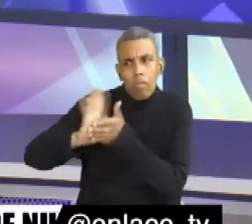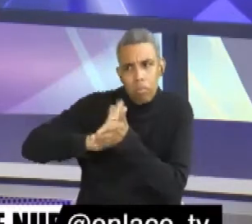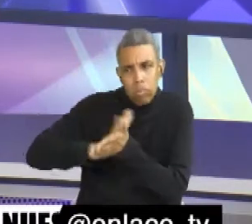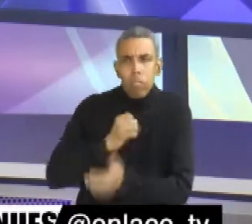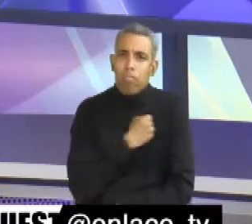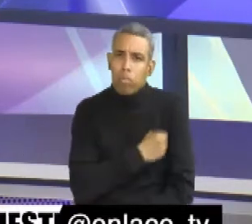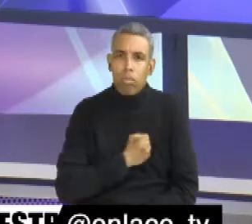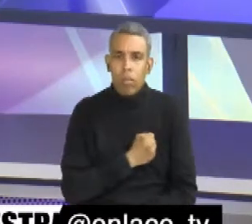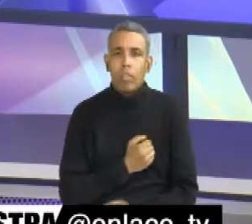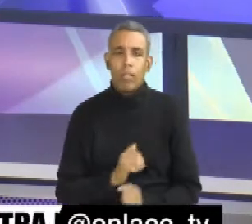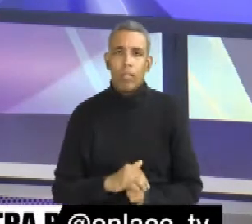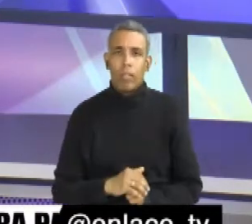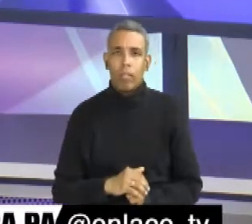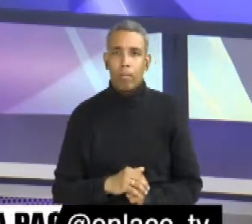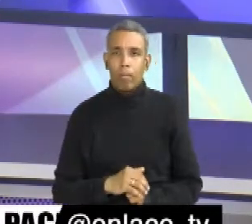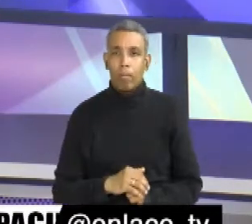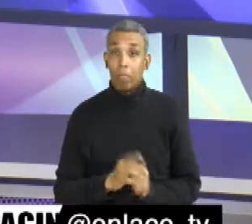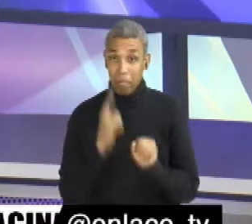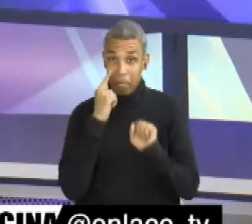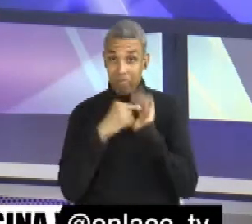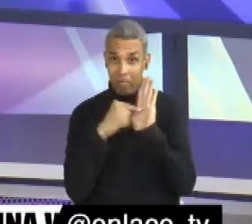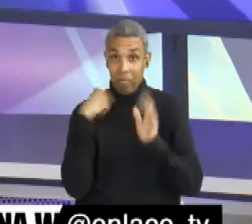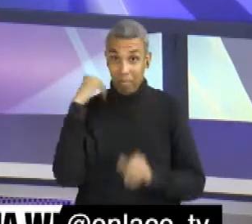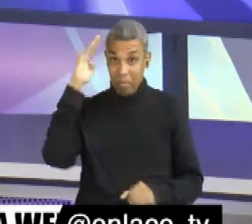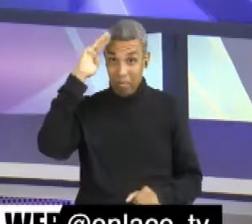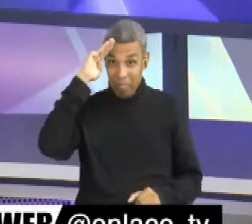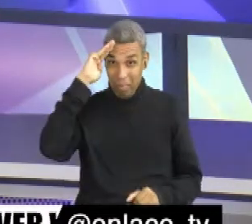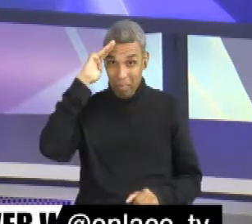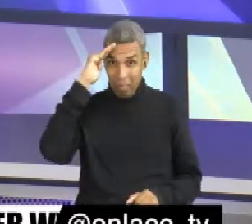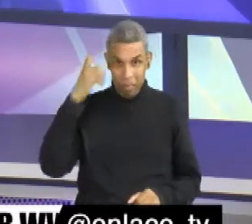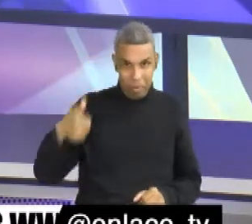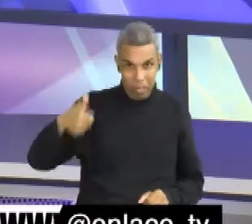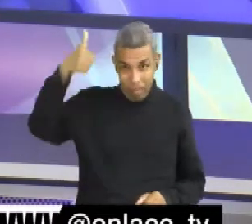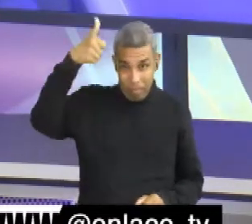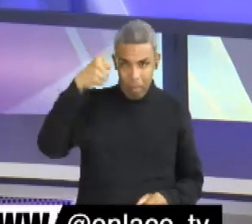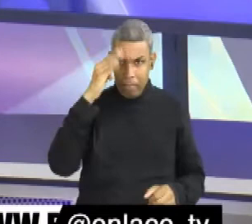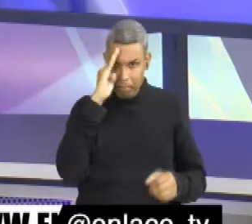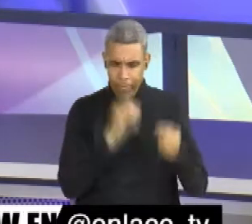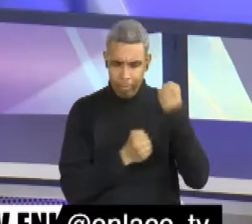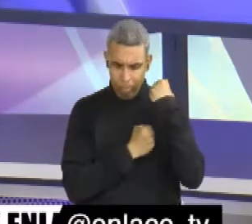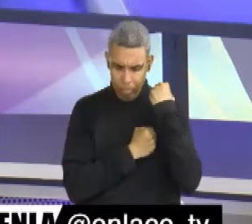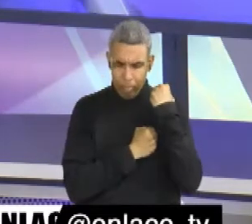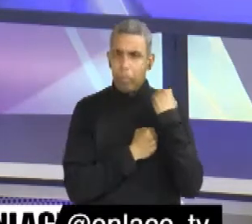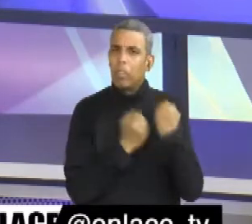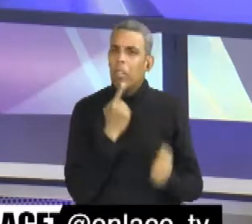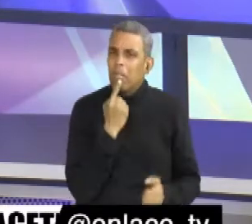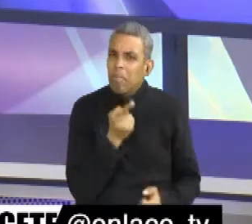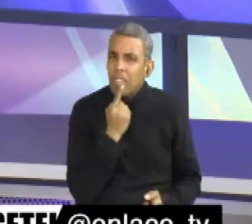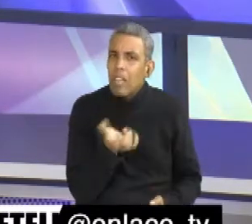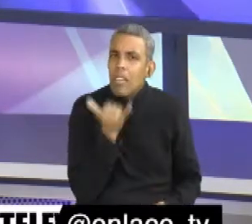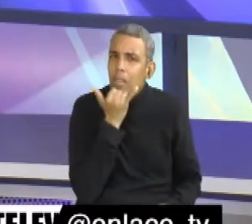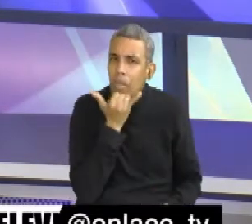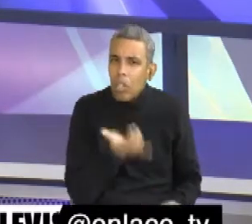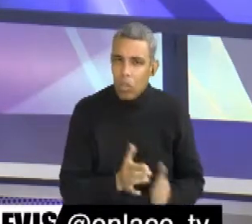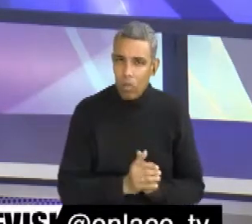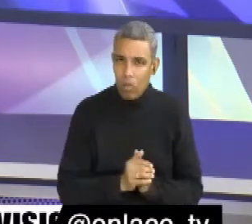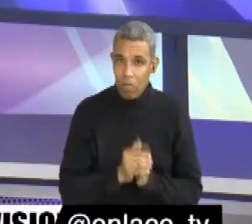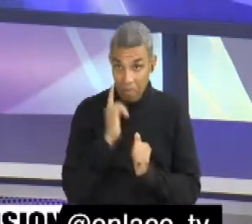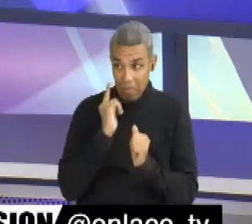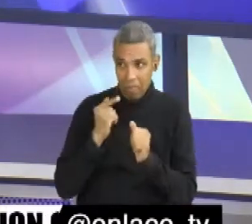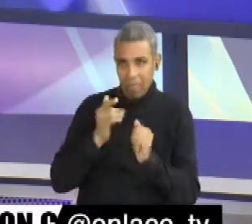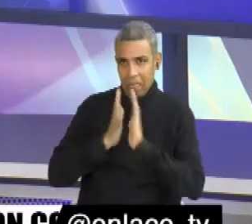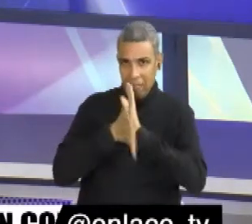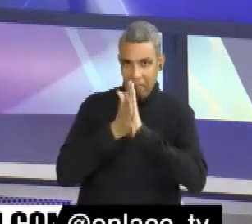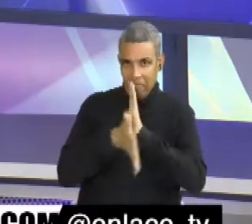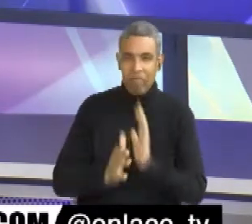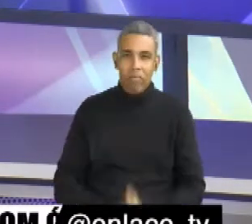del Batallón Especial Energético y Vial número 7, coronel Leonardo Miranda, explicó el incidente con los dos soldados y sostuvo que los familiares de los afectados fueron